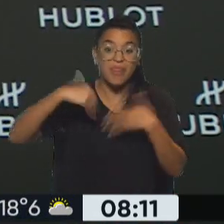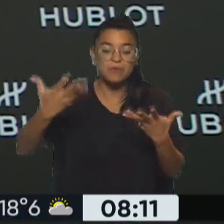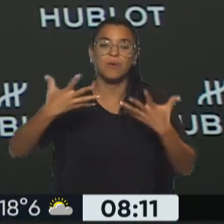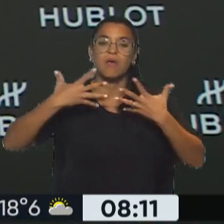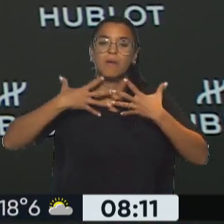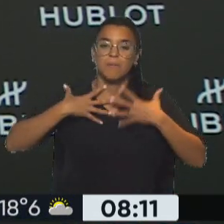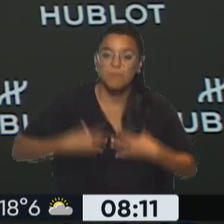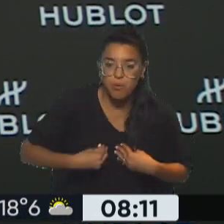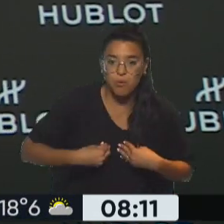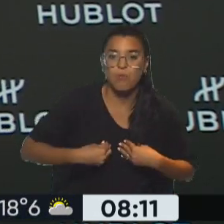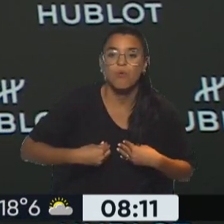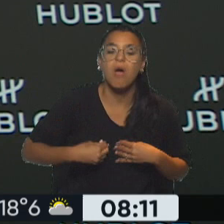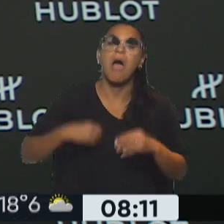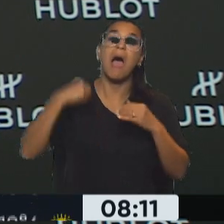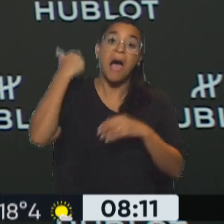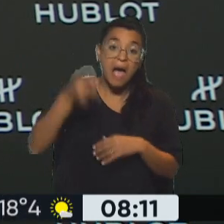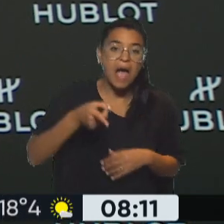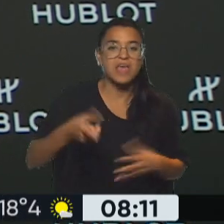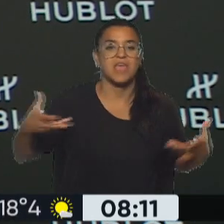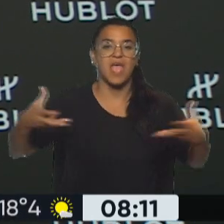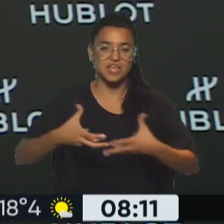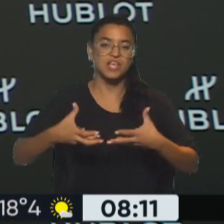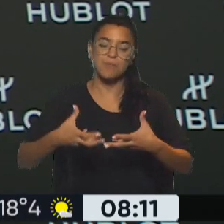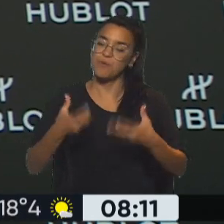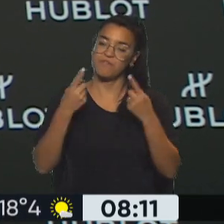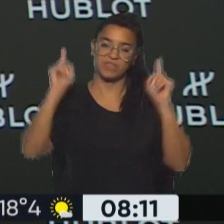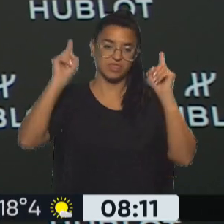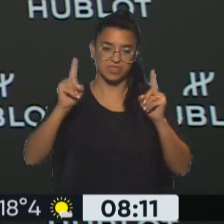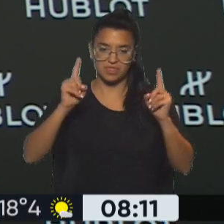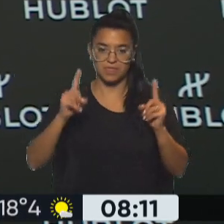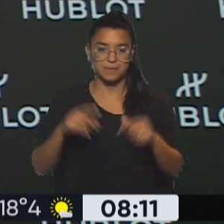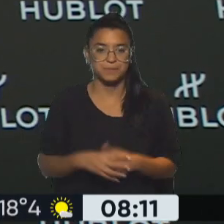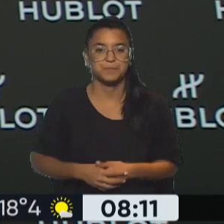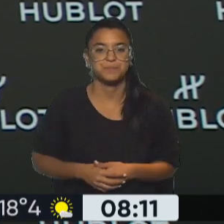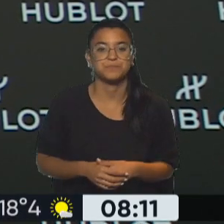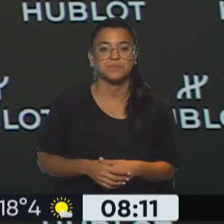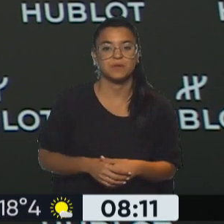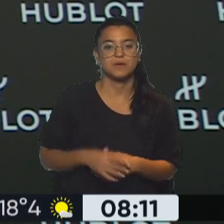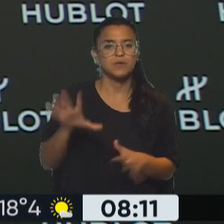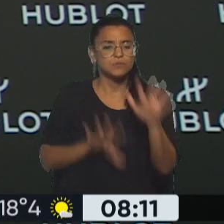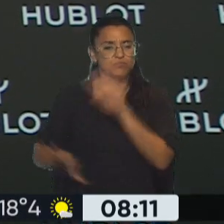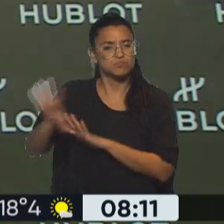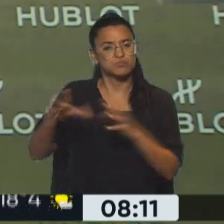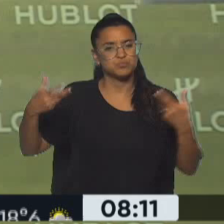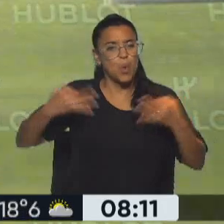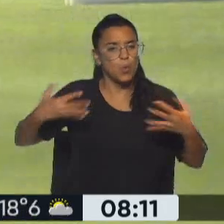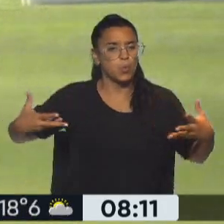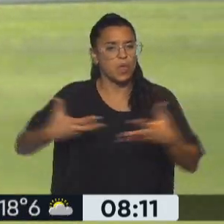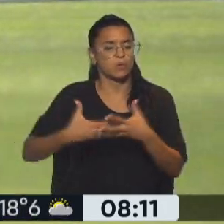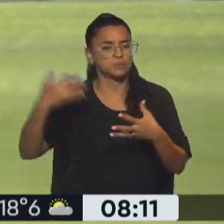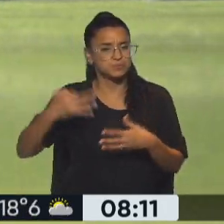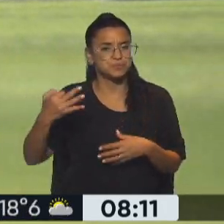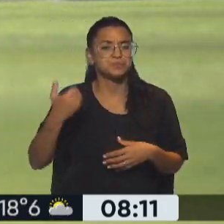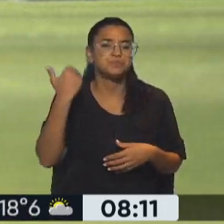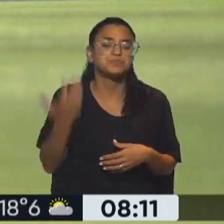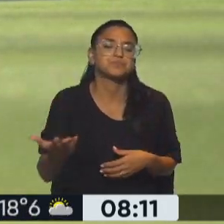que ahí el equipo fue otro. Se ha armado muy bien lo grupal. Después,